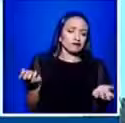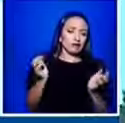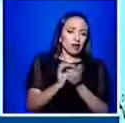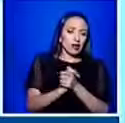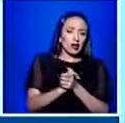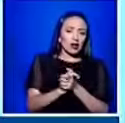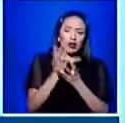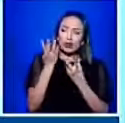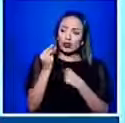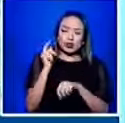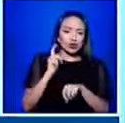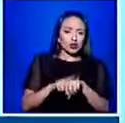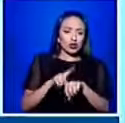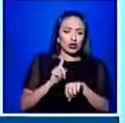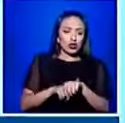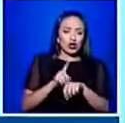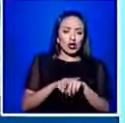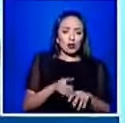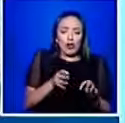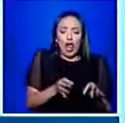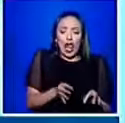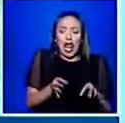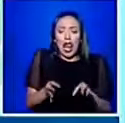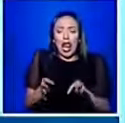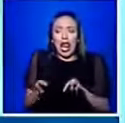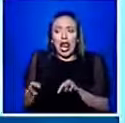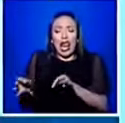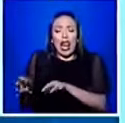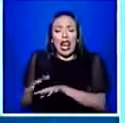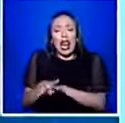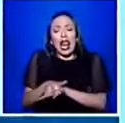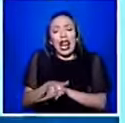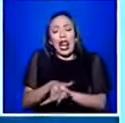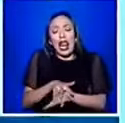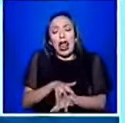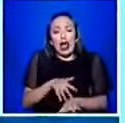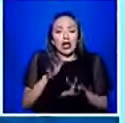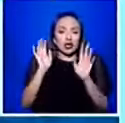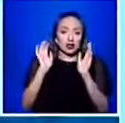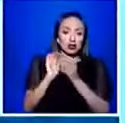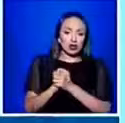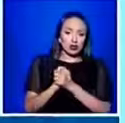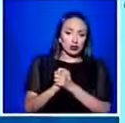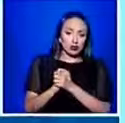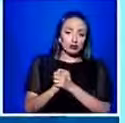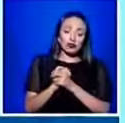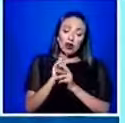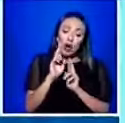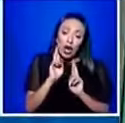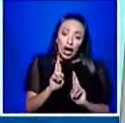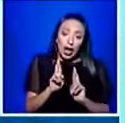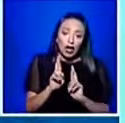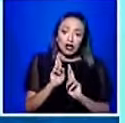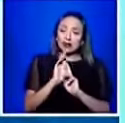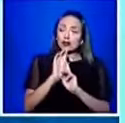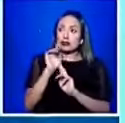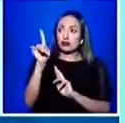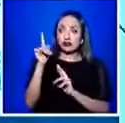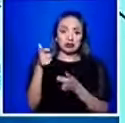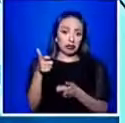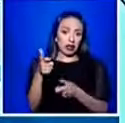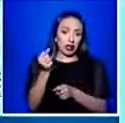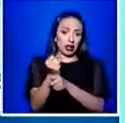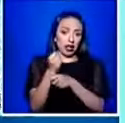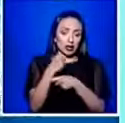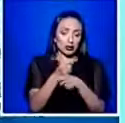diciendo muchos, ¿no? Lentos, pero seguros, ¿no? Seguros del trabajo. Esperemos que, para que, debe estar bien